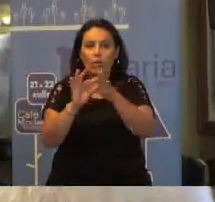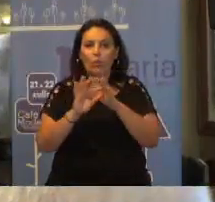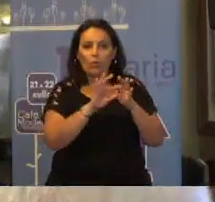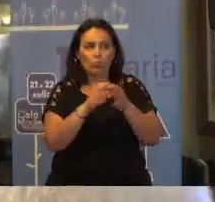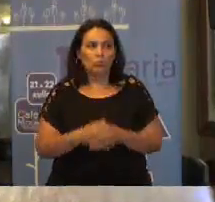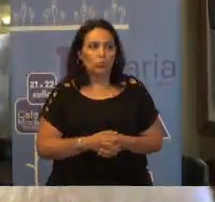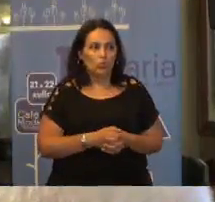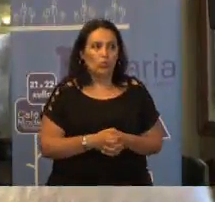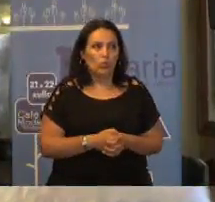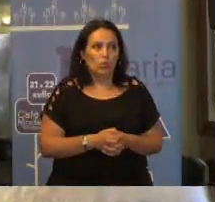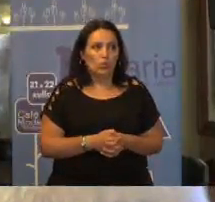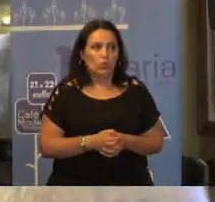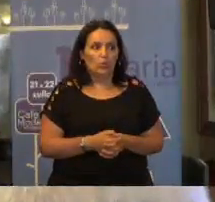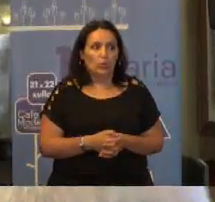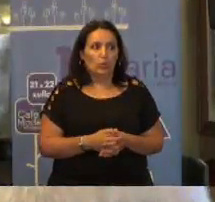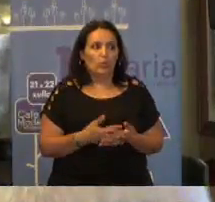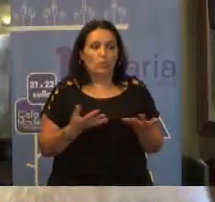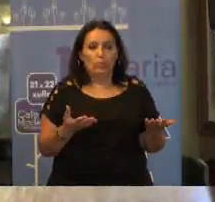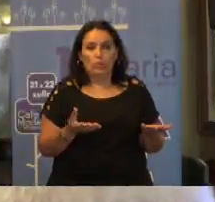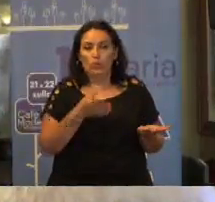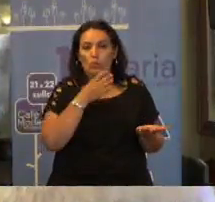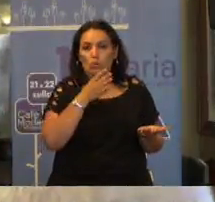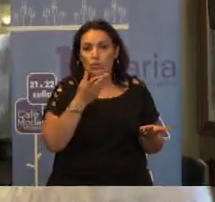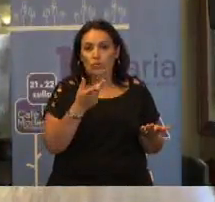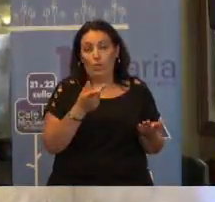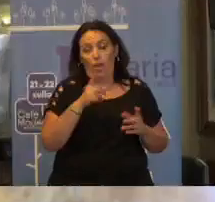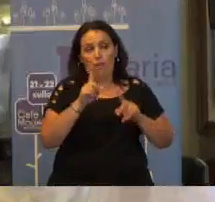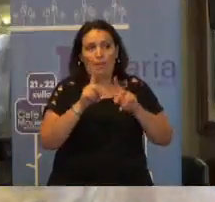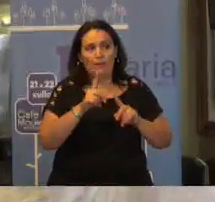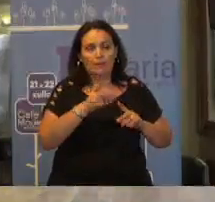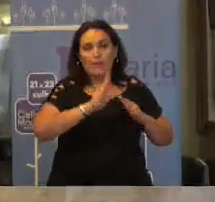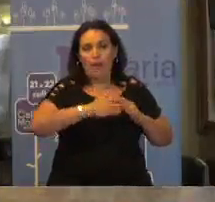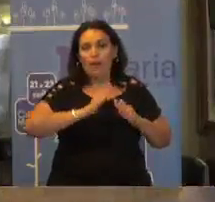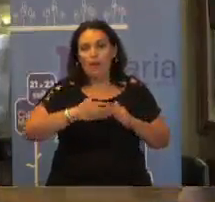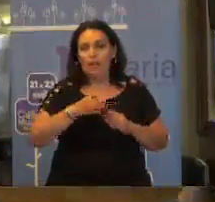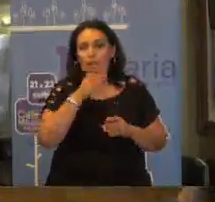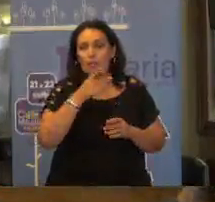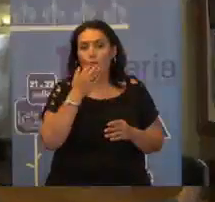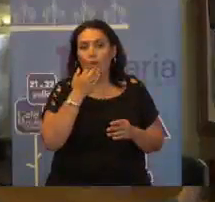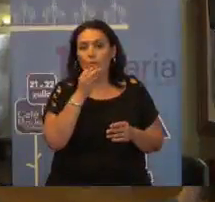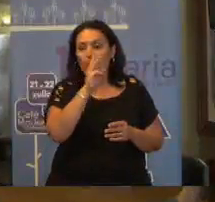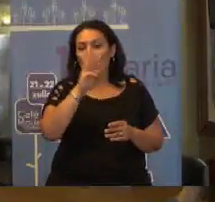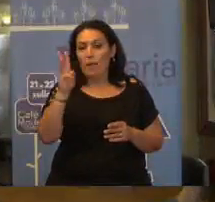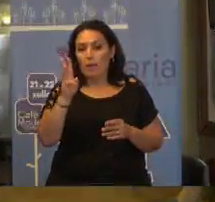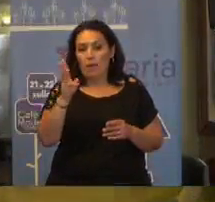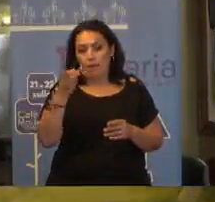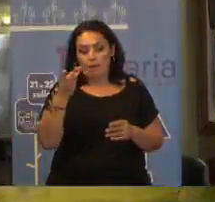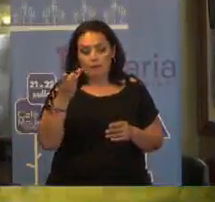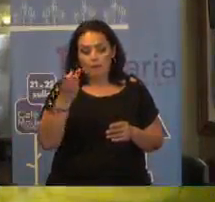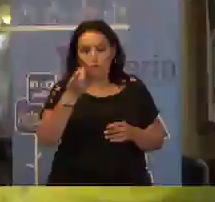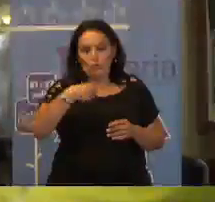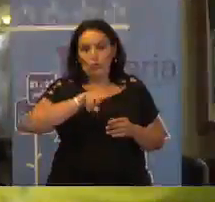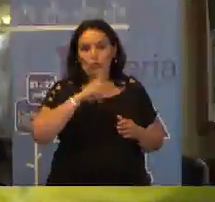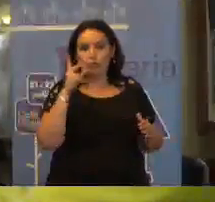tema do EDUSI estáse frenando deliberadamente porque o Partido Popular estivose frenando porque o Partido Popular